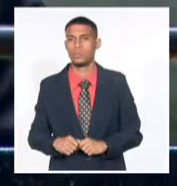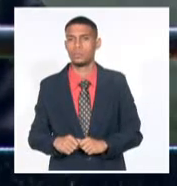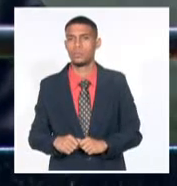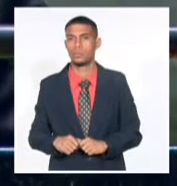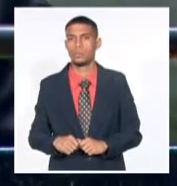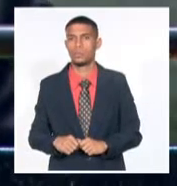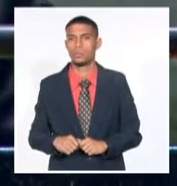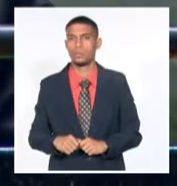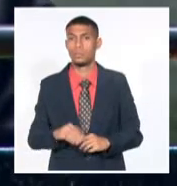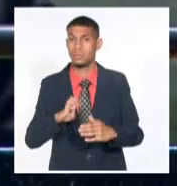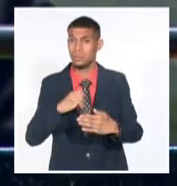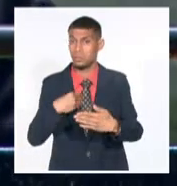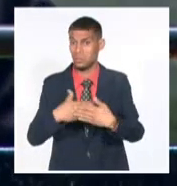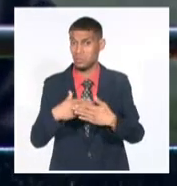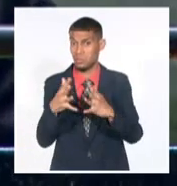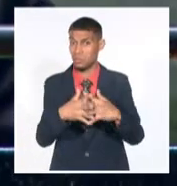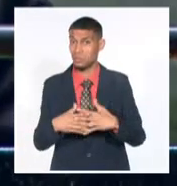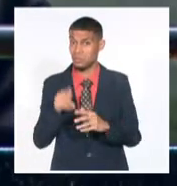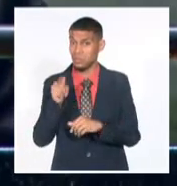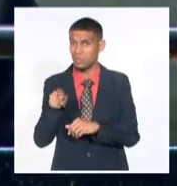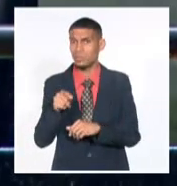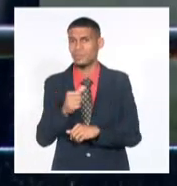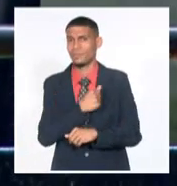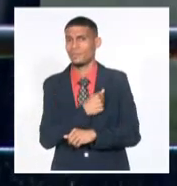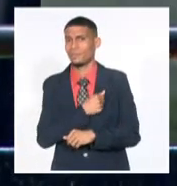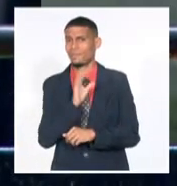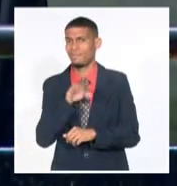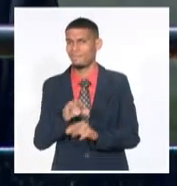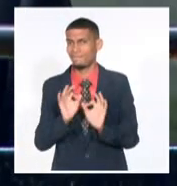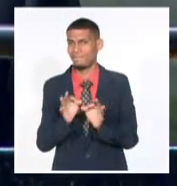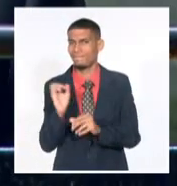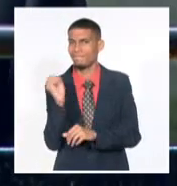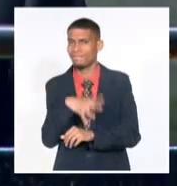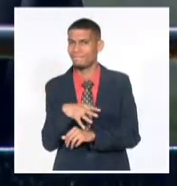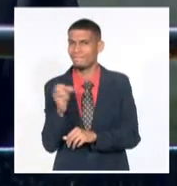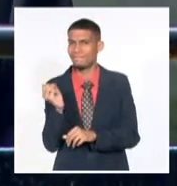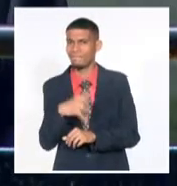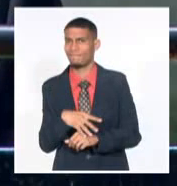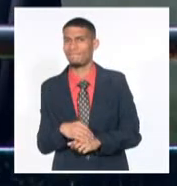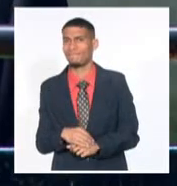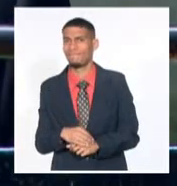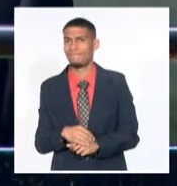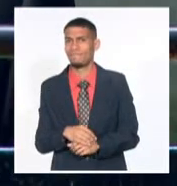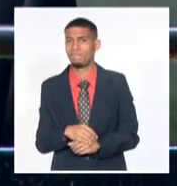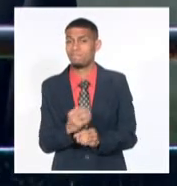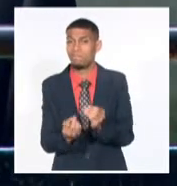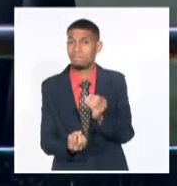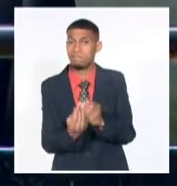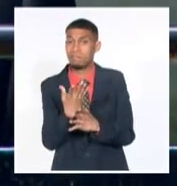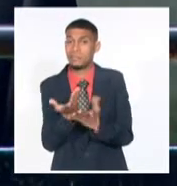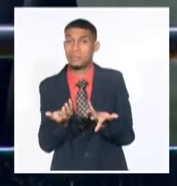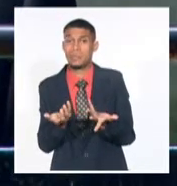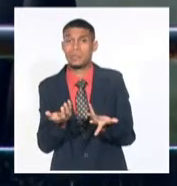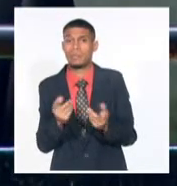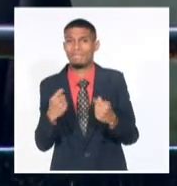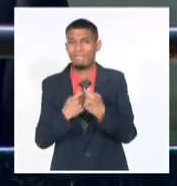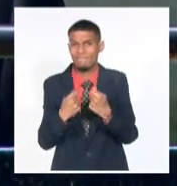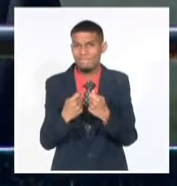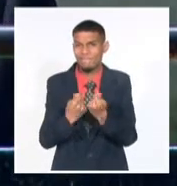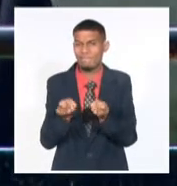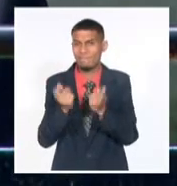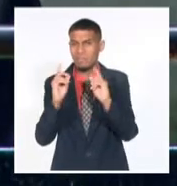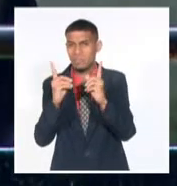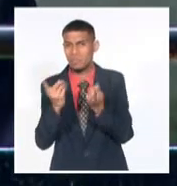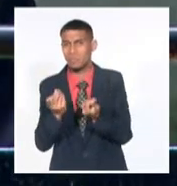está dirigida a alentar el malestar, crear la percepción de una crisis política